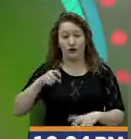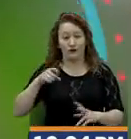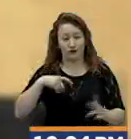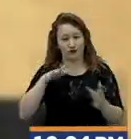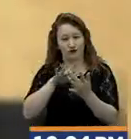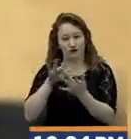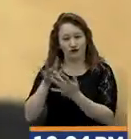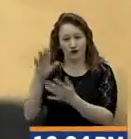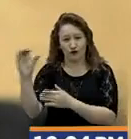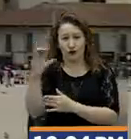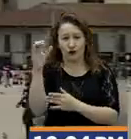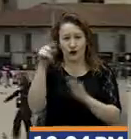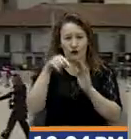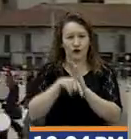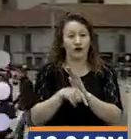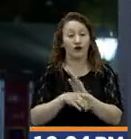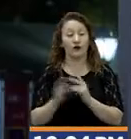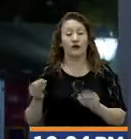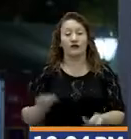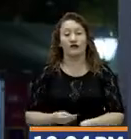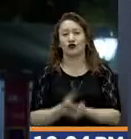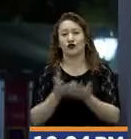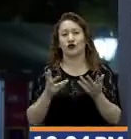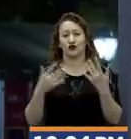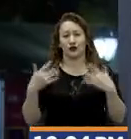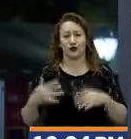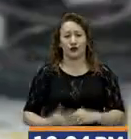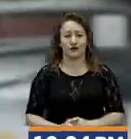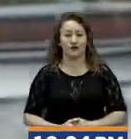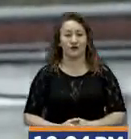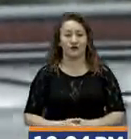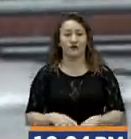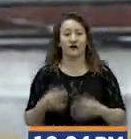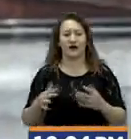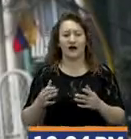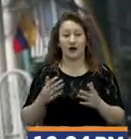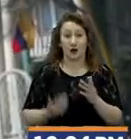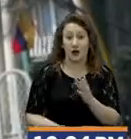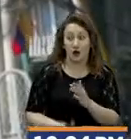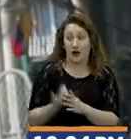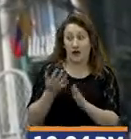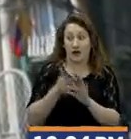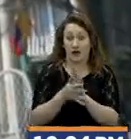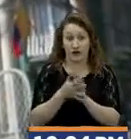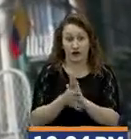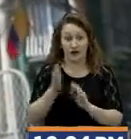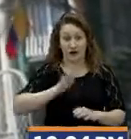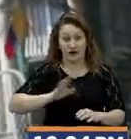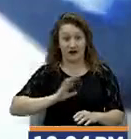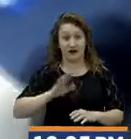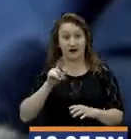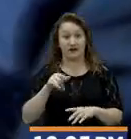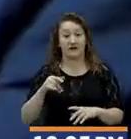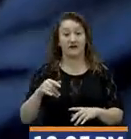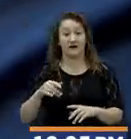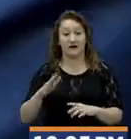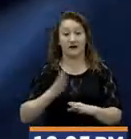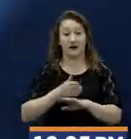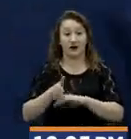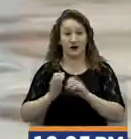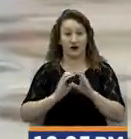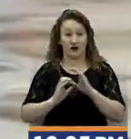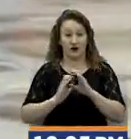profunda, porque somos un país multidiverso. Actualidad, agilidad y sentido de inmediatez que caracterizan a los grandes medios, pero